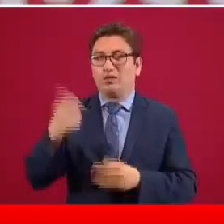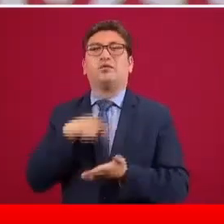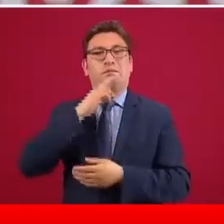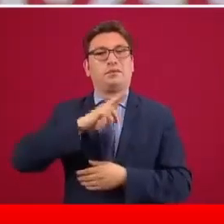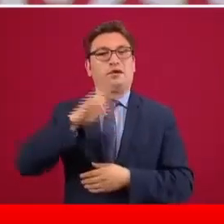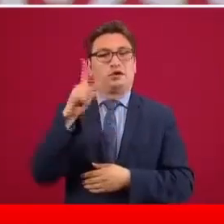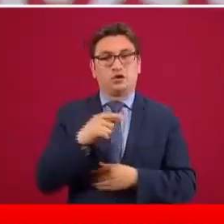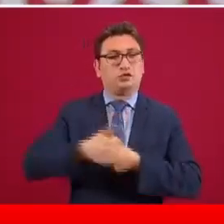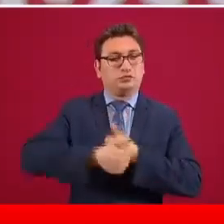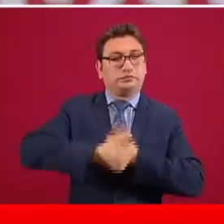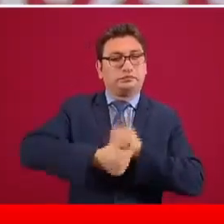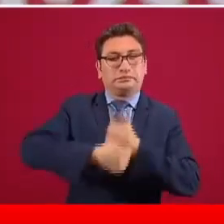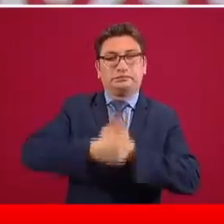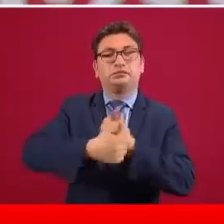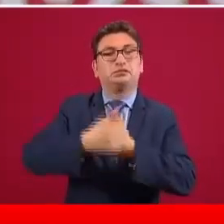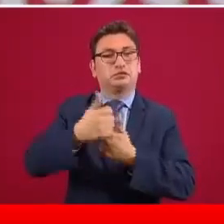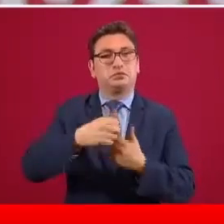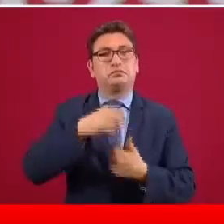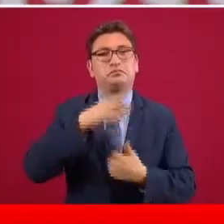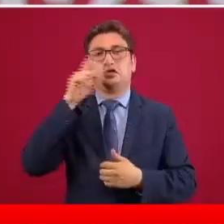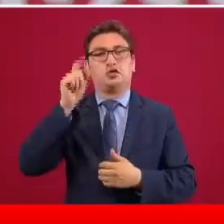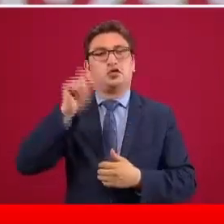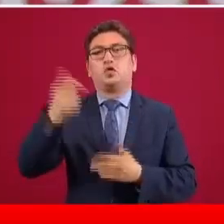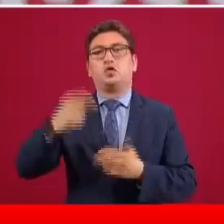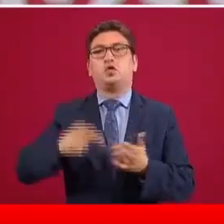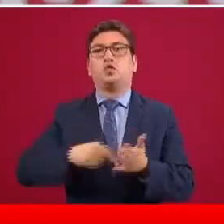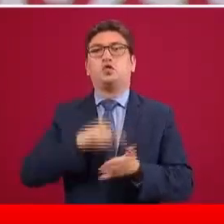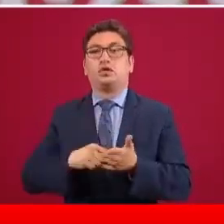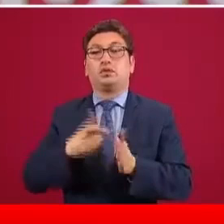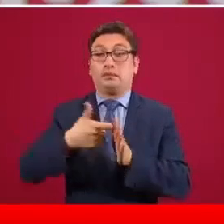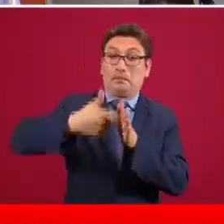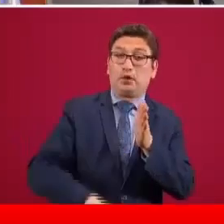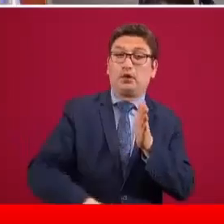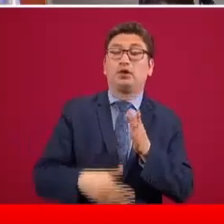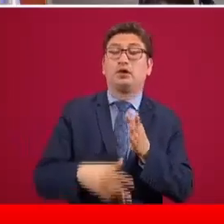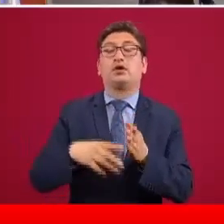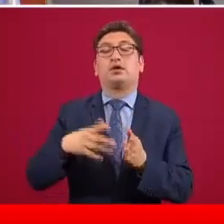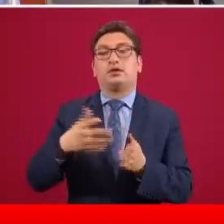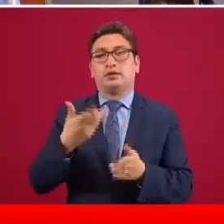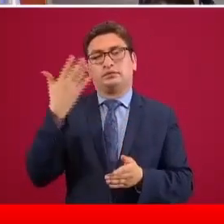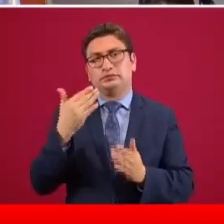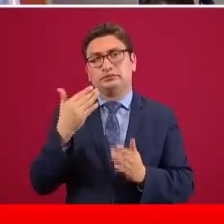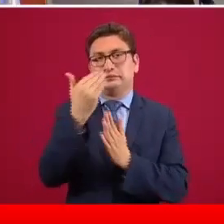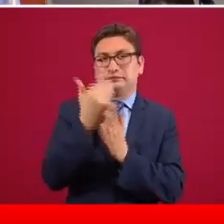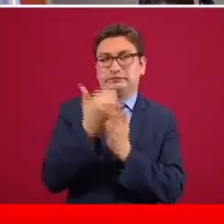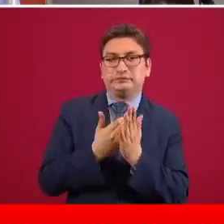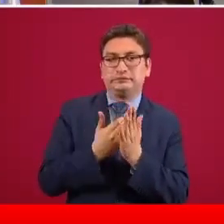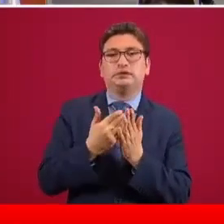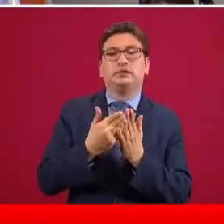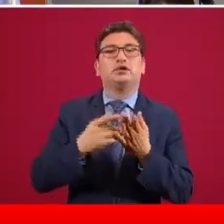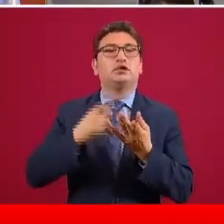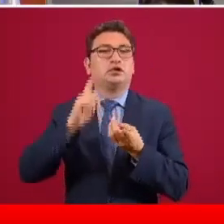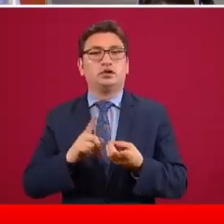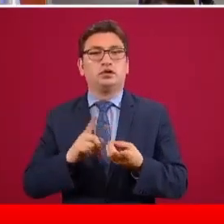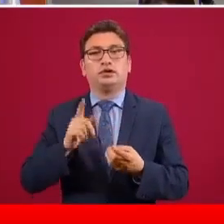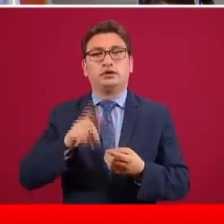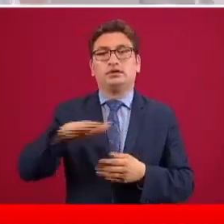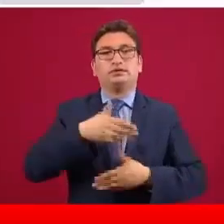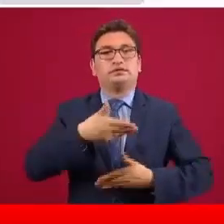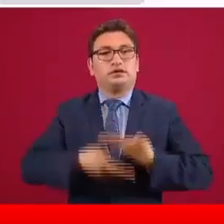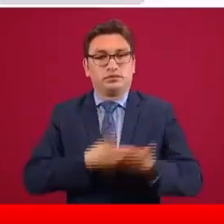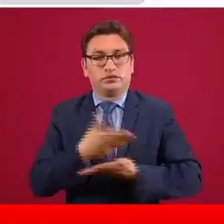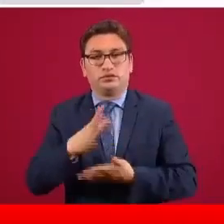muy buena competencia y oferta, tan es así que la más económica, con el menor margen, está en Servicios